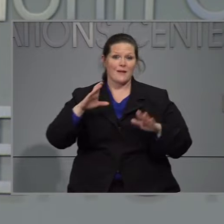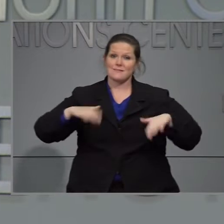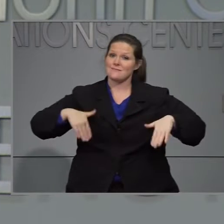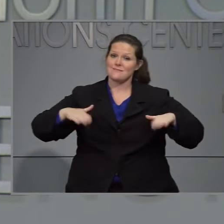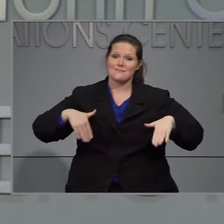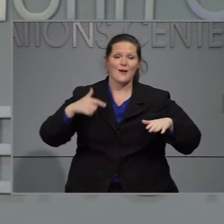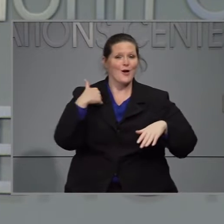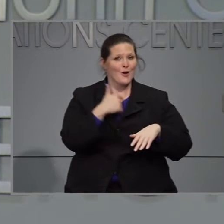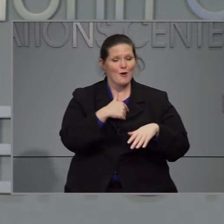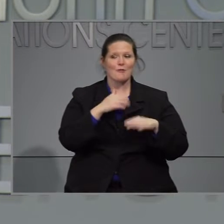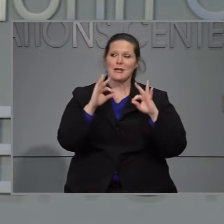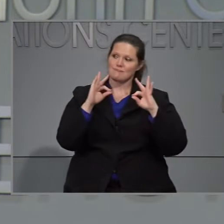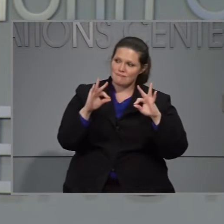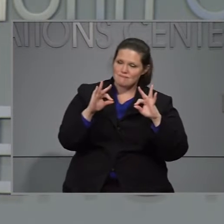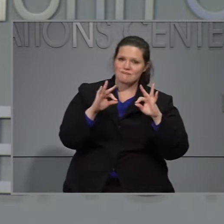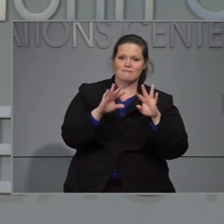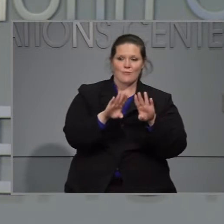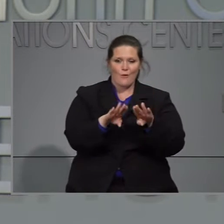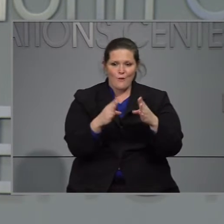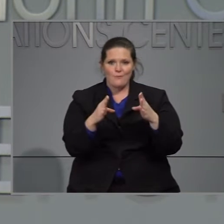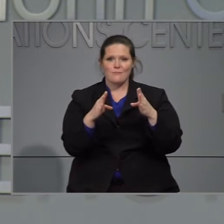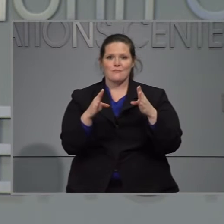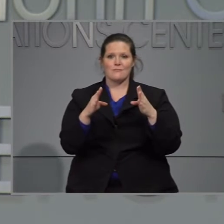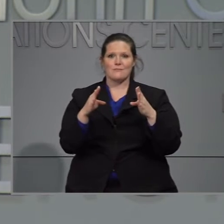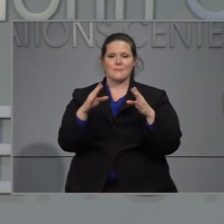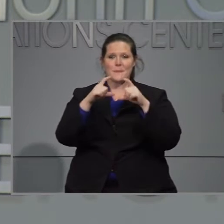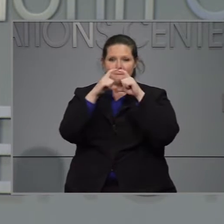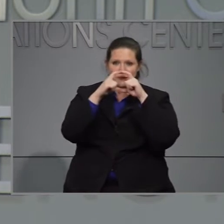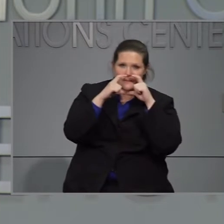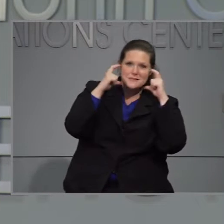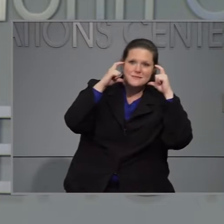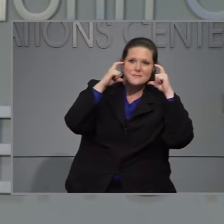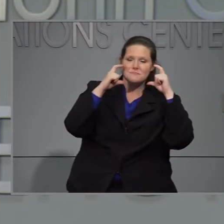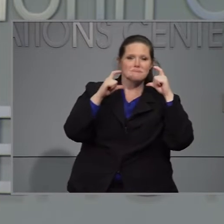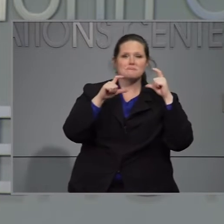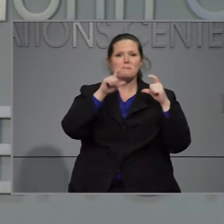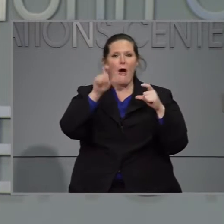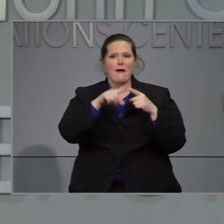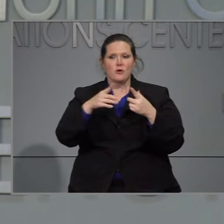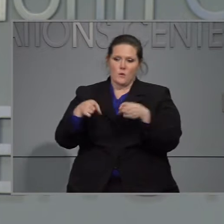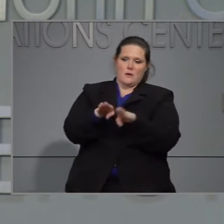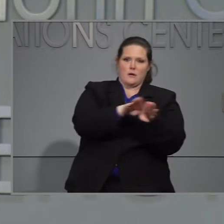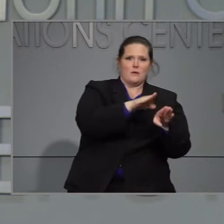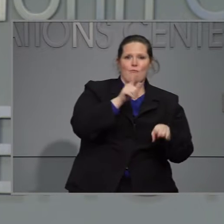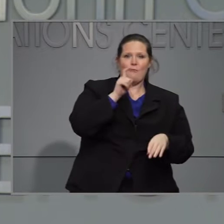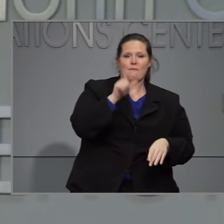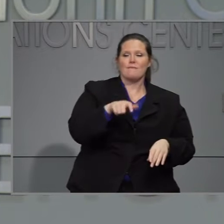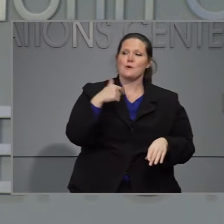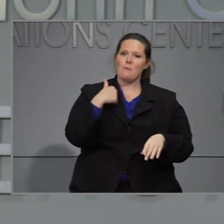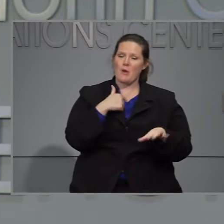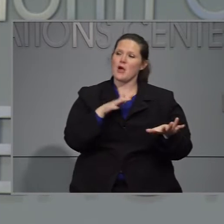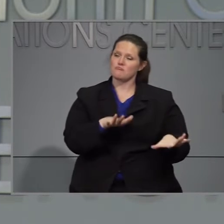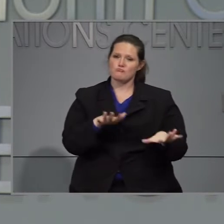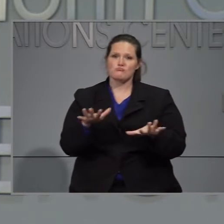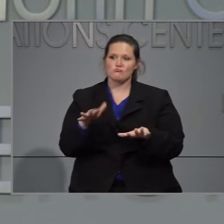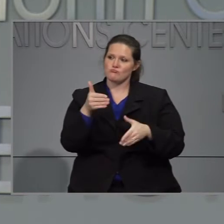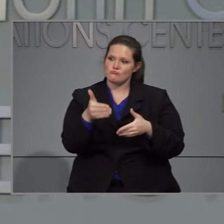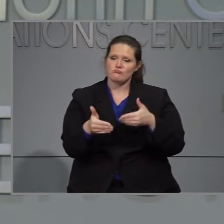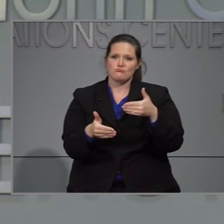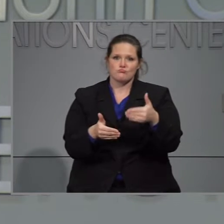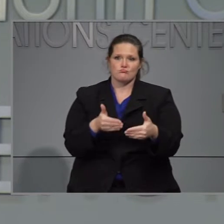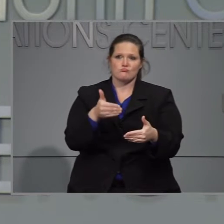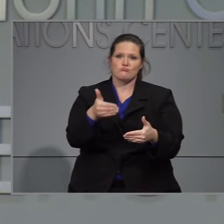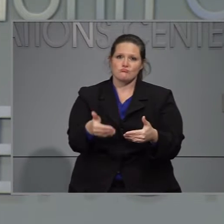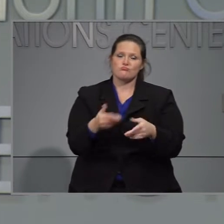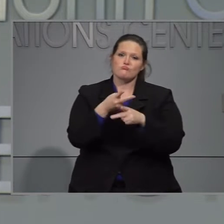porque ordenamos el uso de mascarillas y cuidadosamente relajamos restricciones en fases moderadas. No